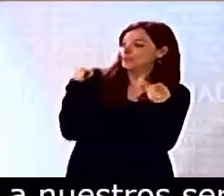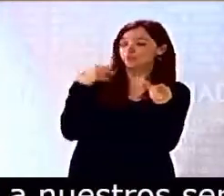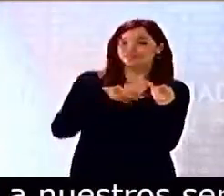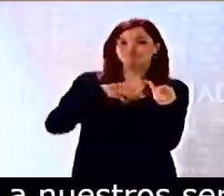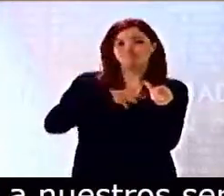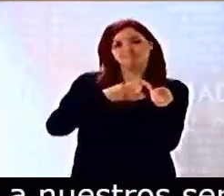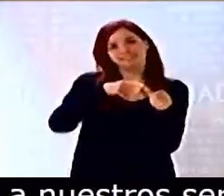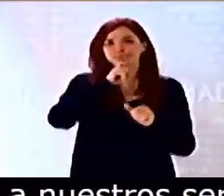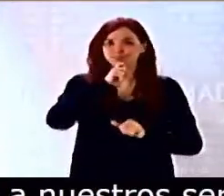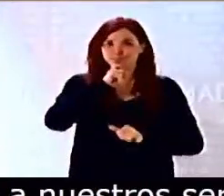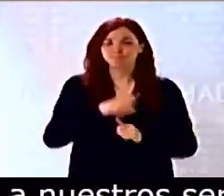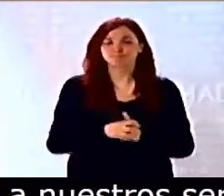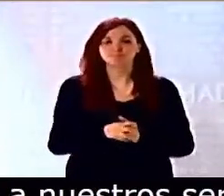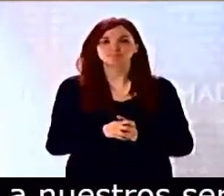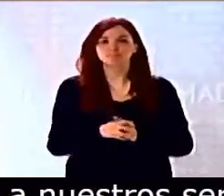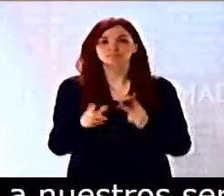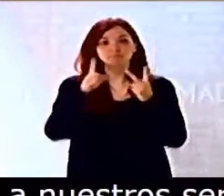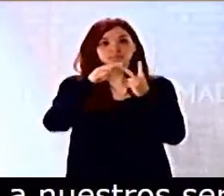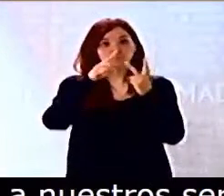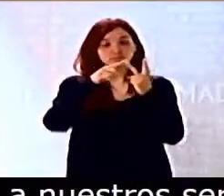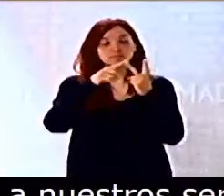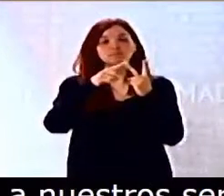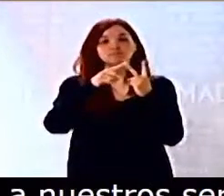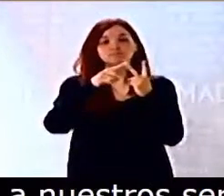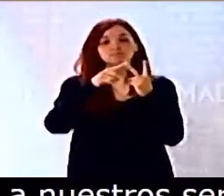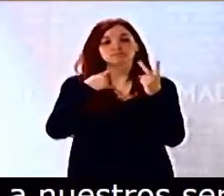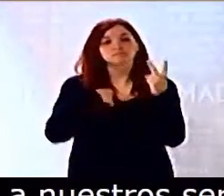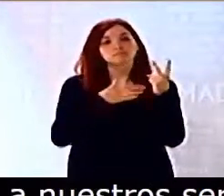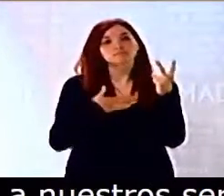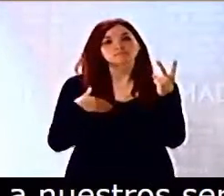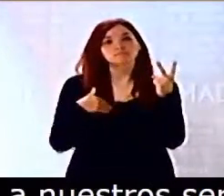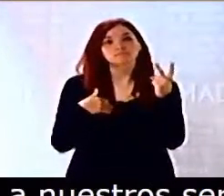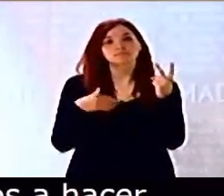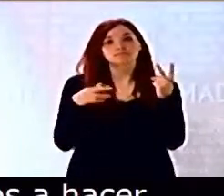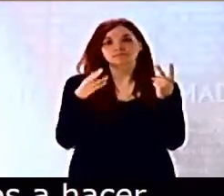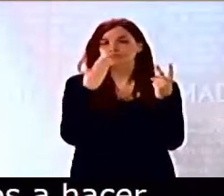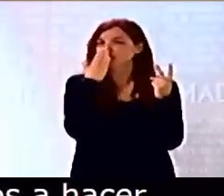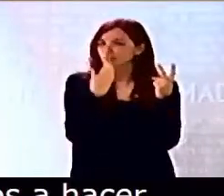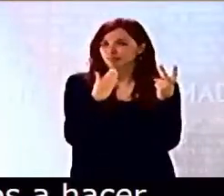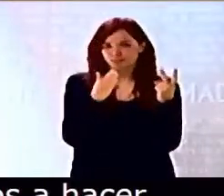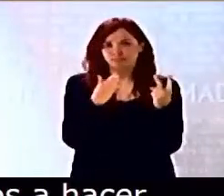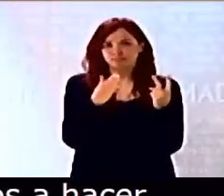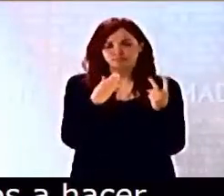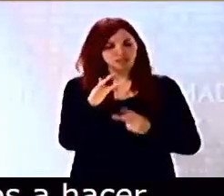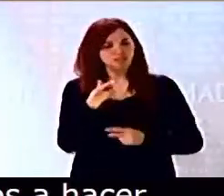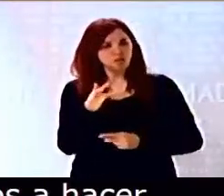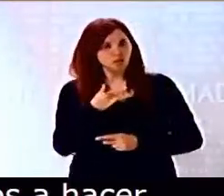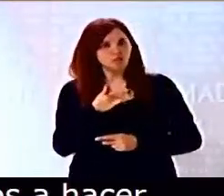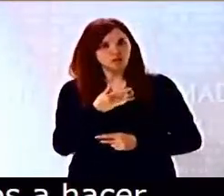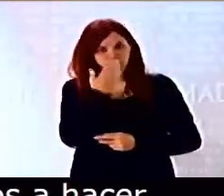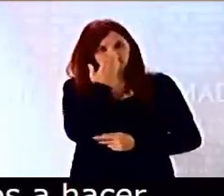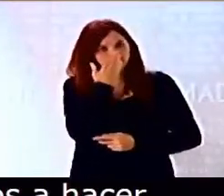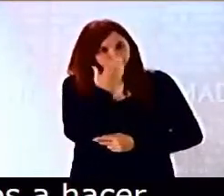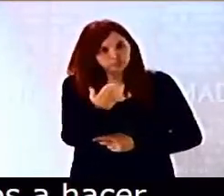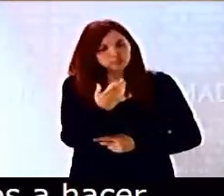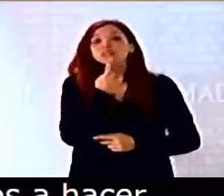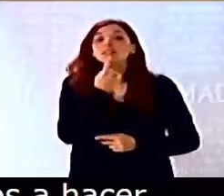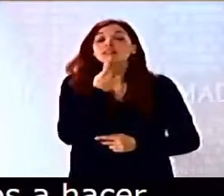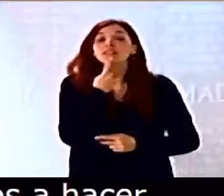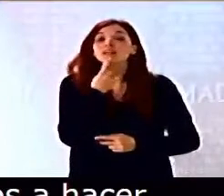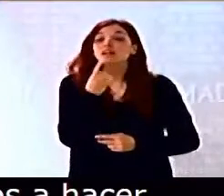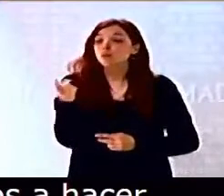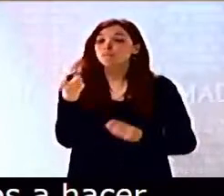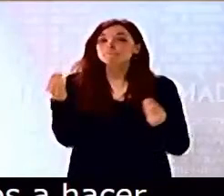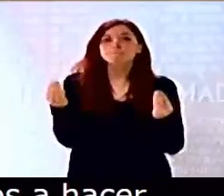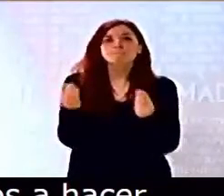hacerlo. En segundo lugar, quiero desear de verdad, de corazón, una pronta y completa recuperación a todas